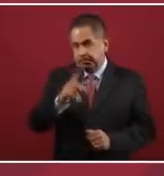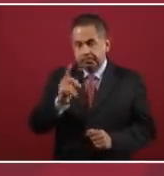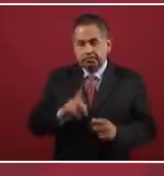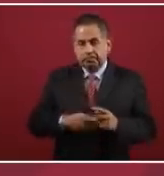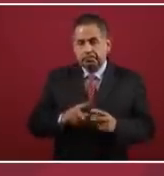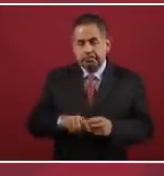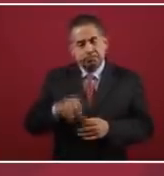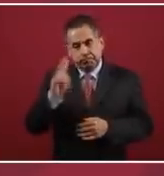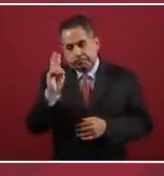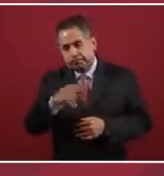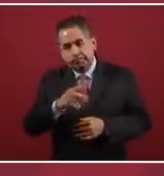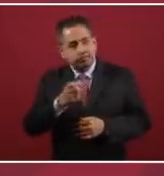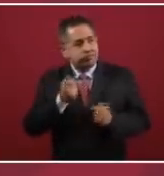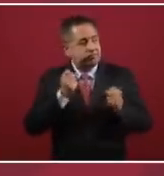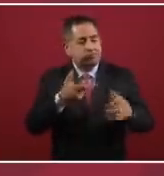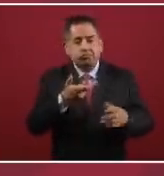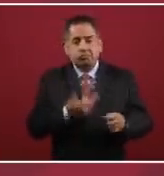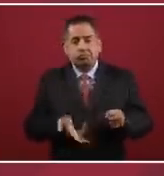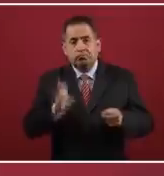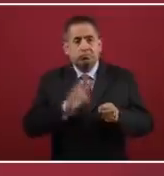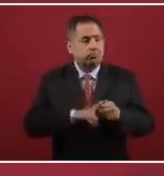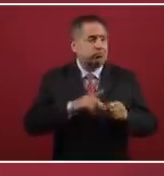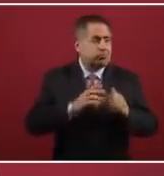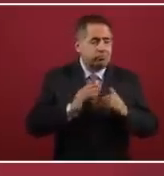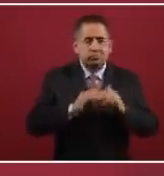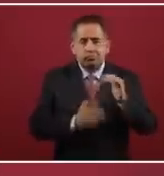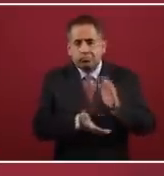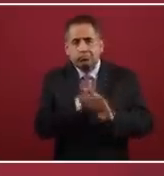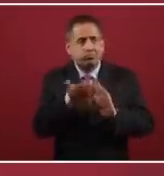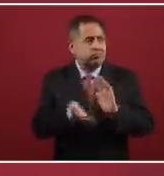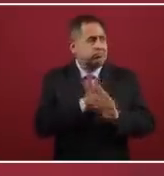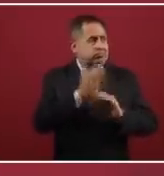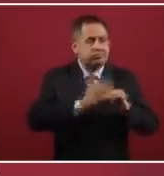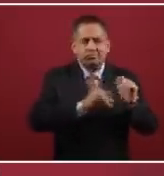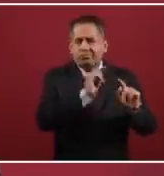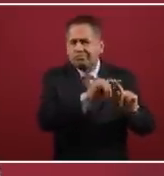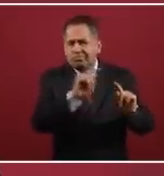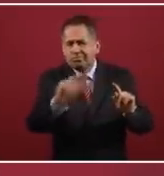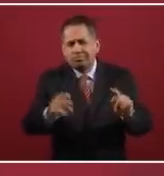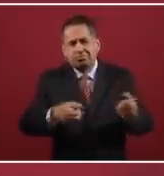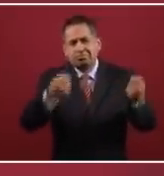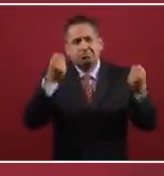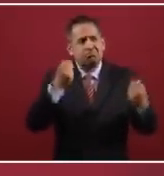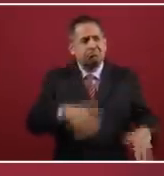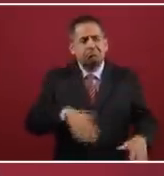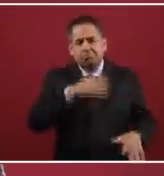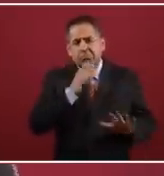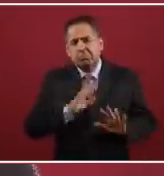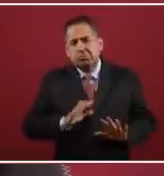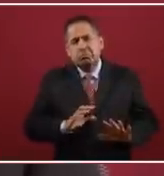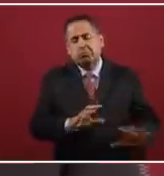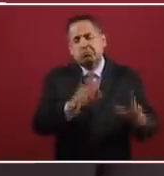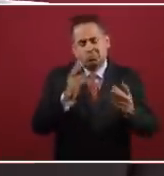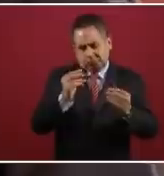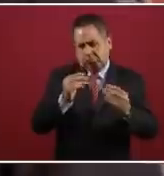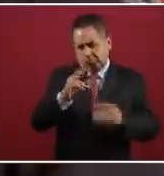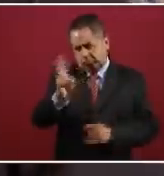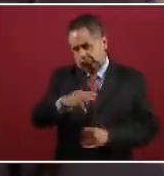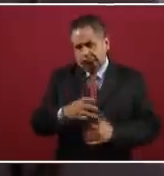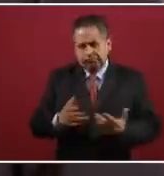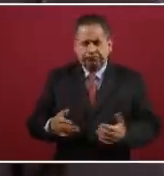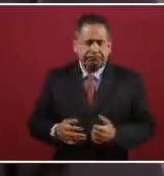un tiradero de obras de todo tipo, ya lo hemos hablado, y en particular